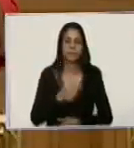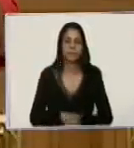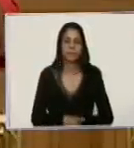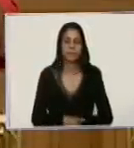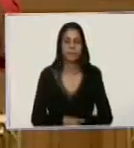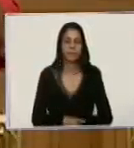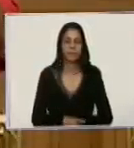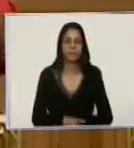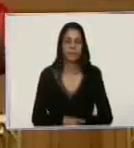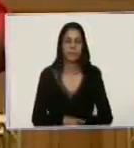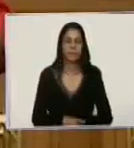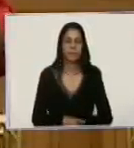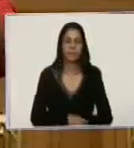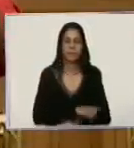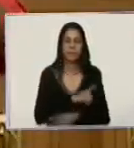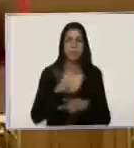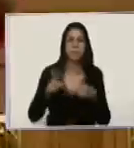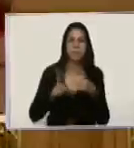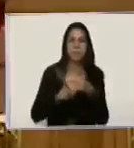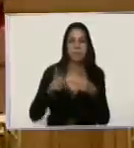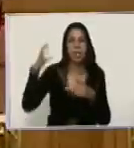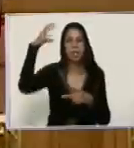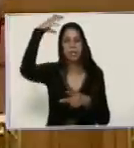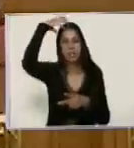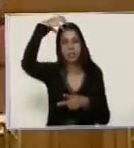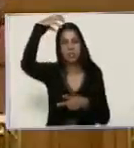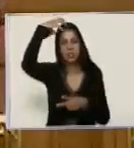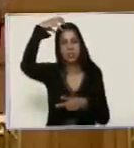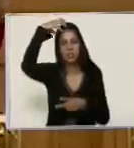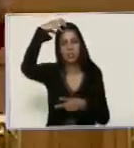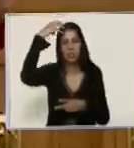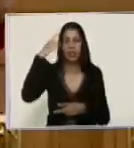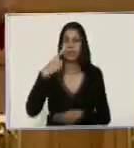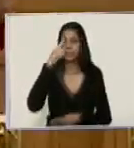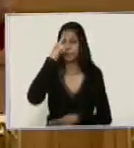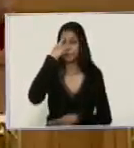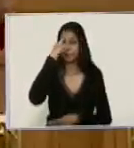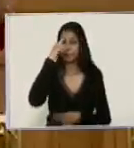El virreinato de la India estaba conformado por lo que hoy en día es la India,